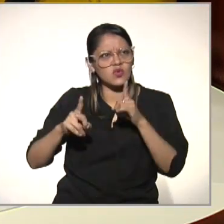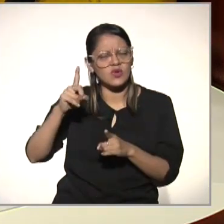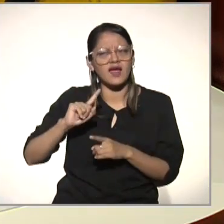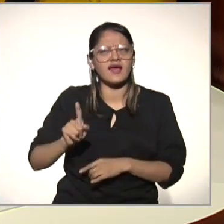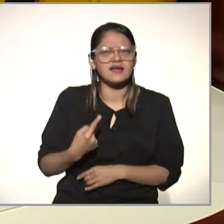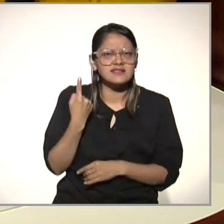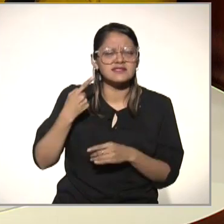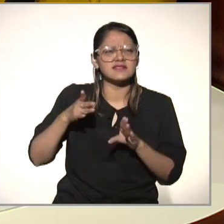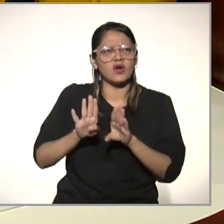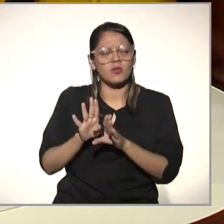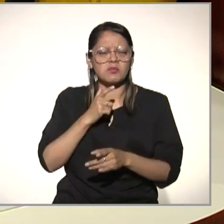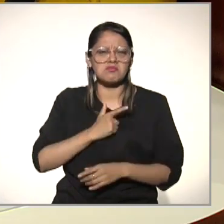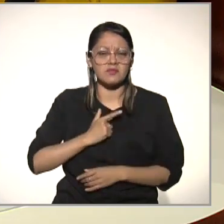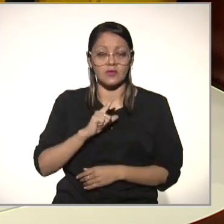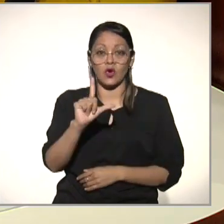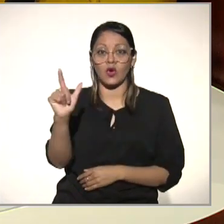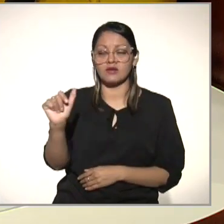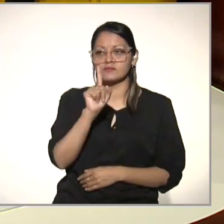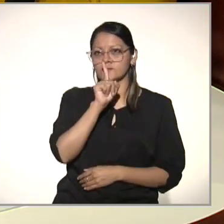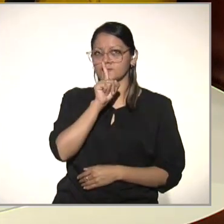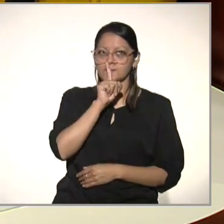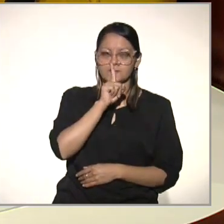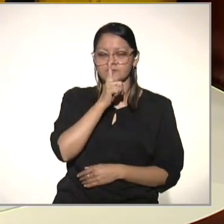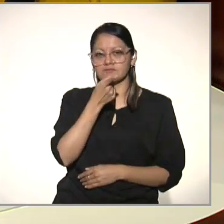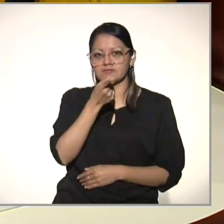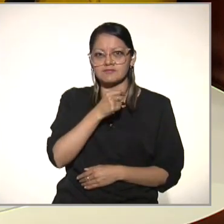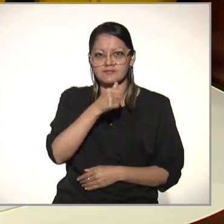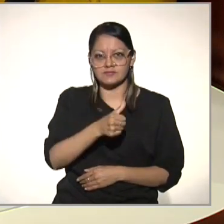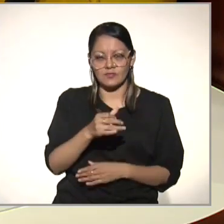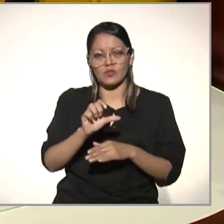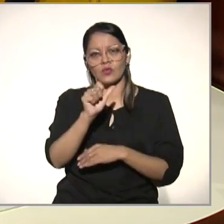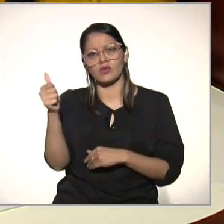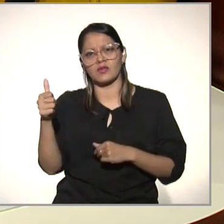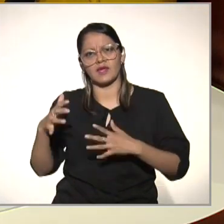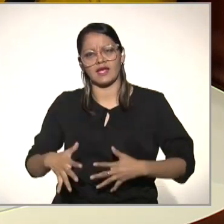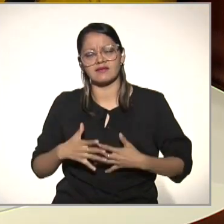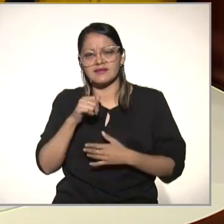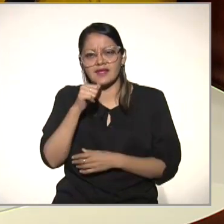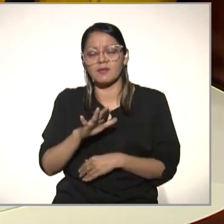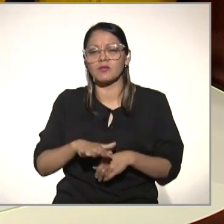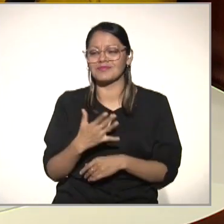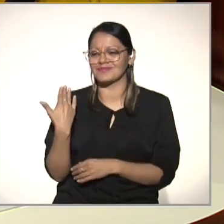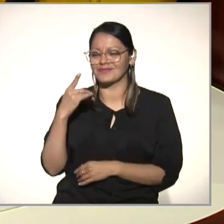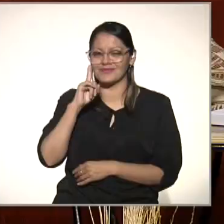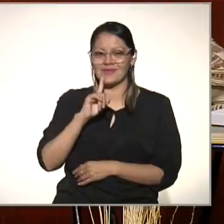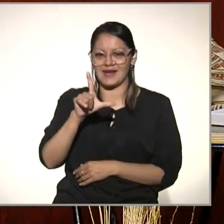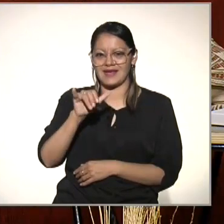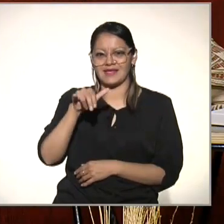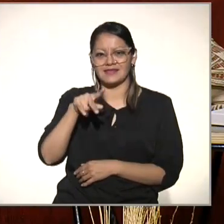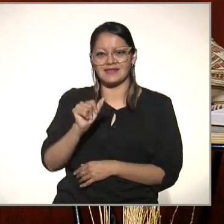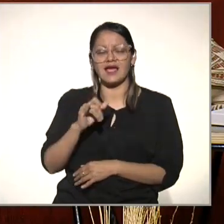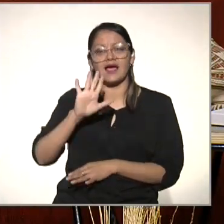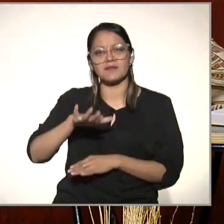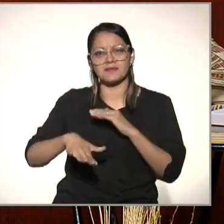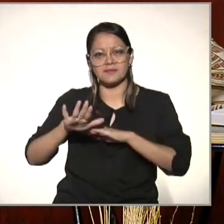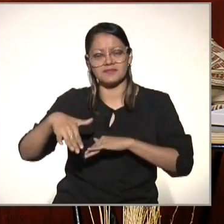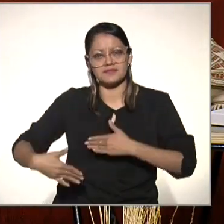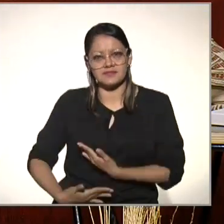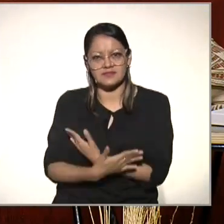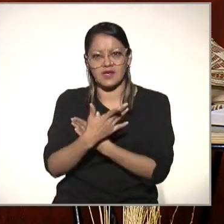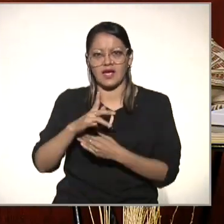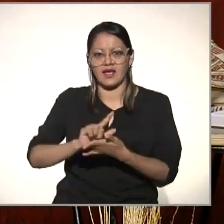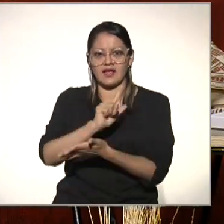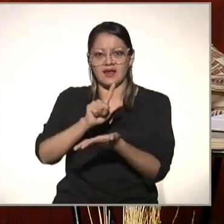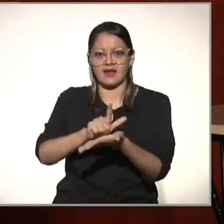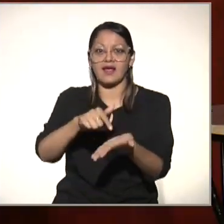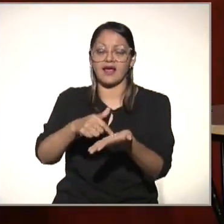gusta, pero otras lo tienen muy reprimido, otras no nos animamos por el contexto, por lo que decía Linda, por donde nacemos muchas veces, por el marco legal. Hay